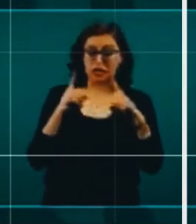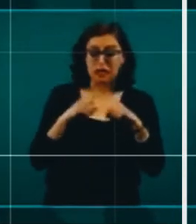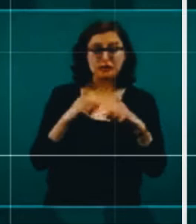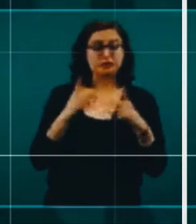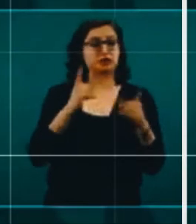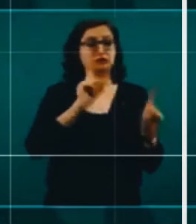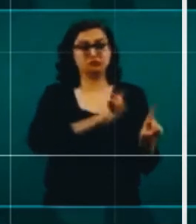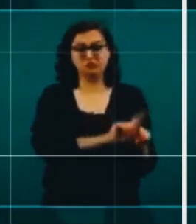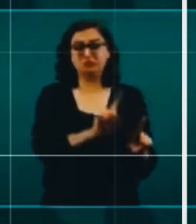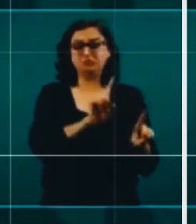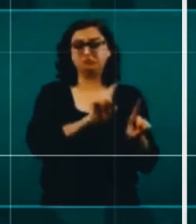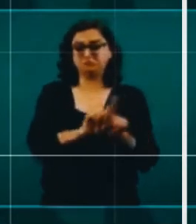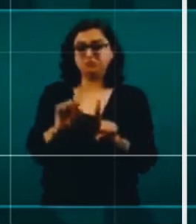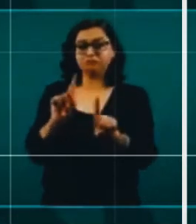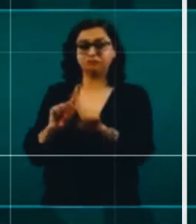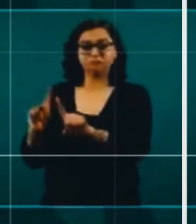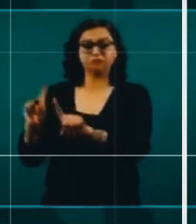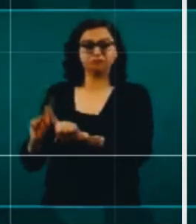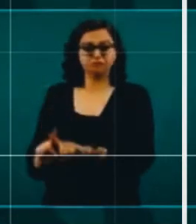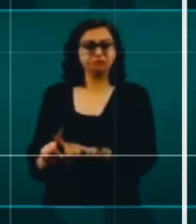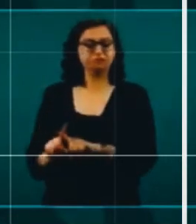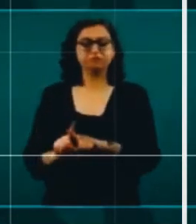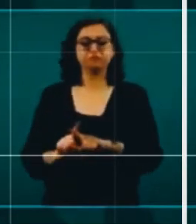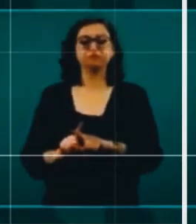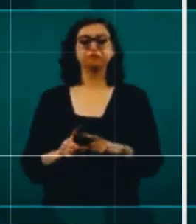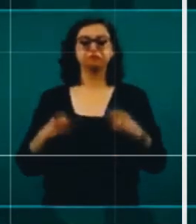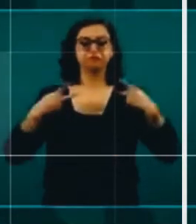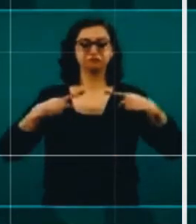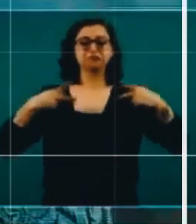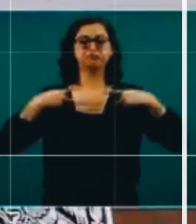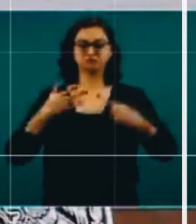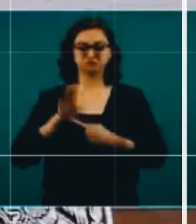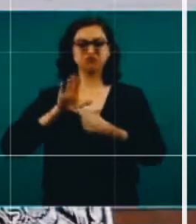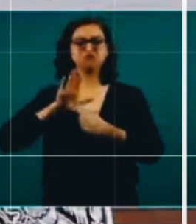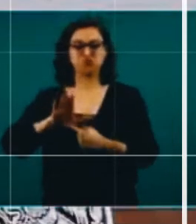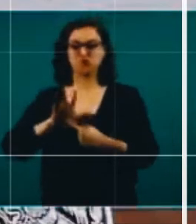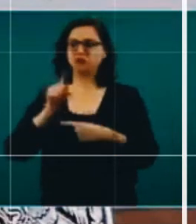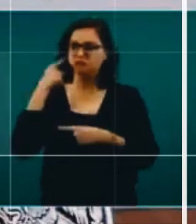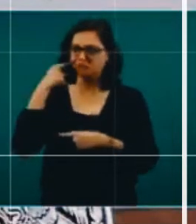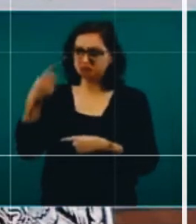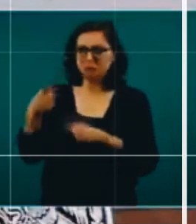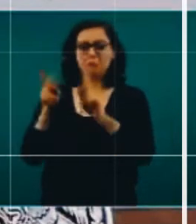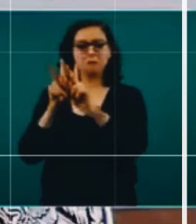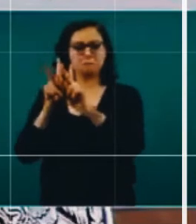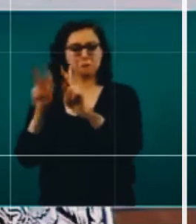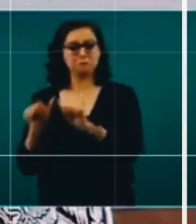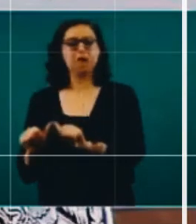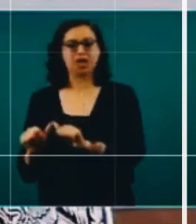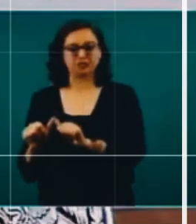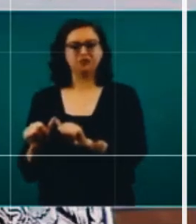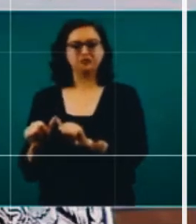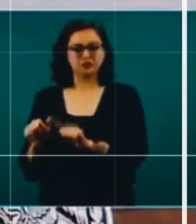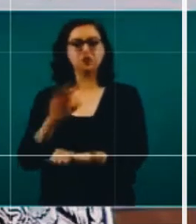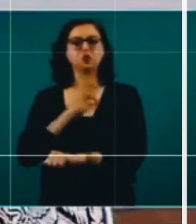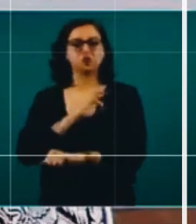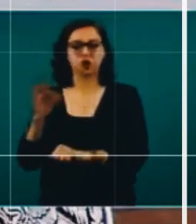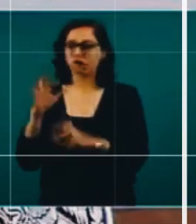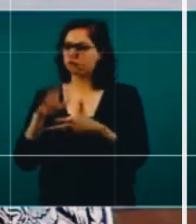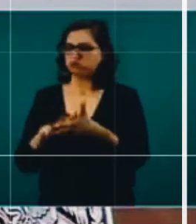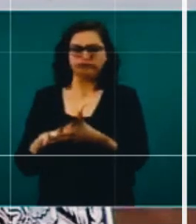que han defendido esa doctrina de la no violencia,